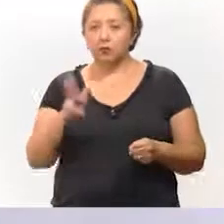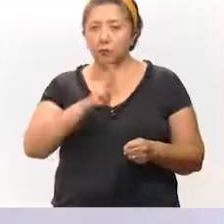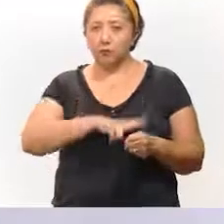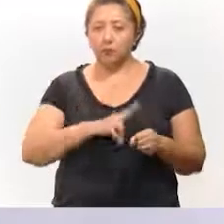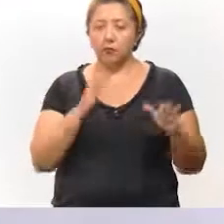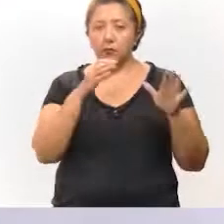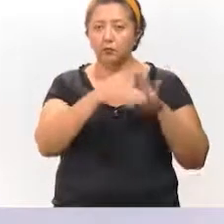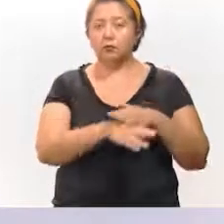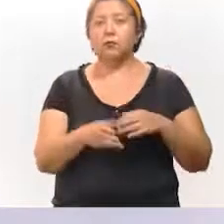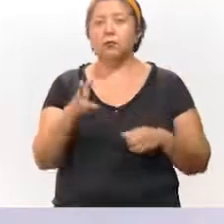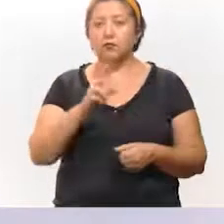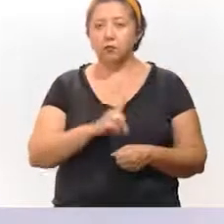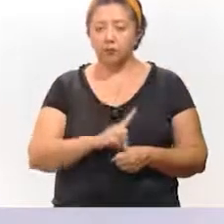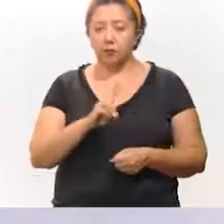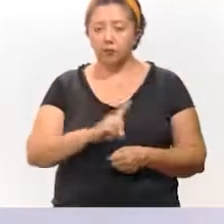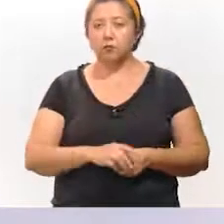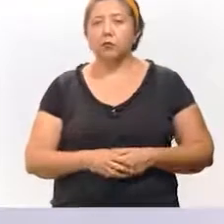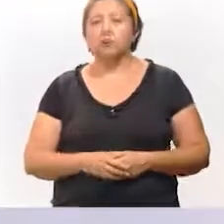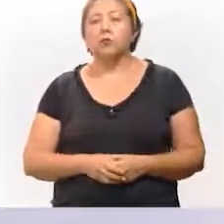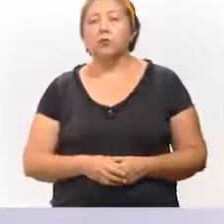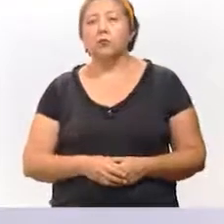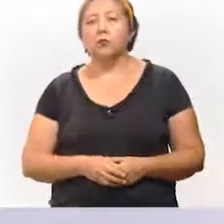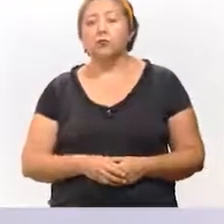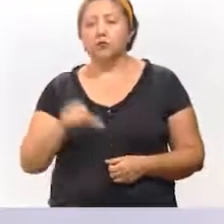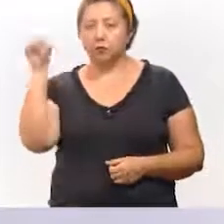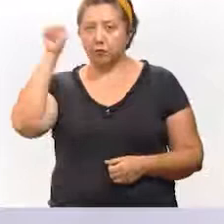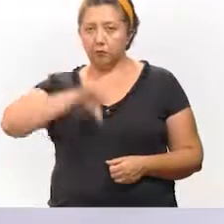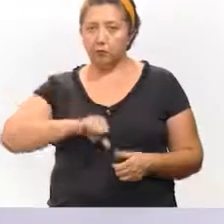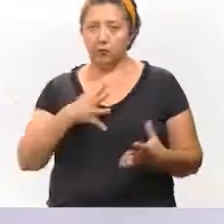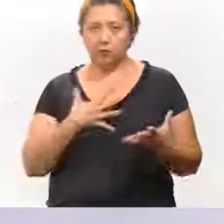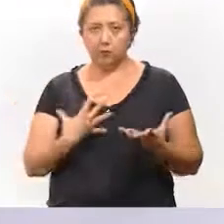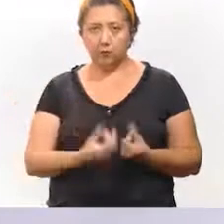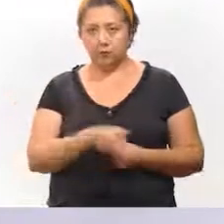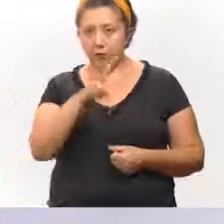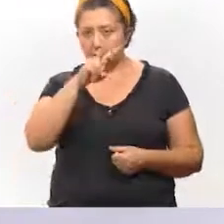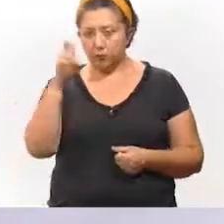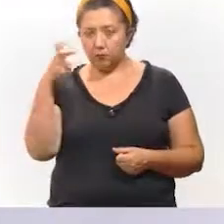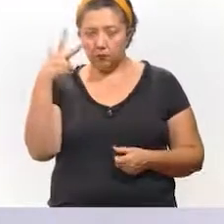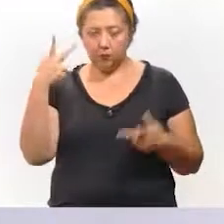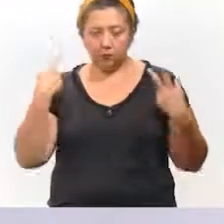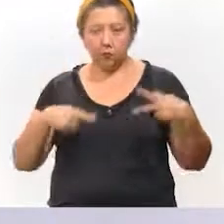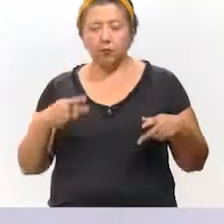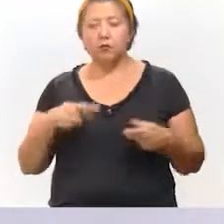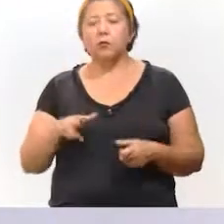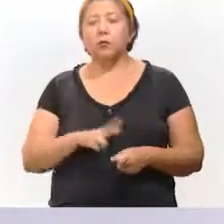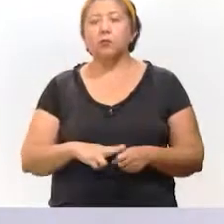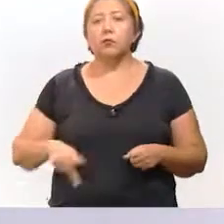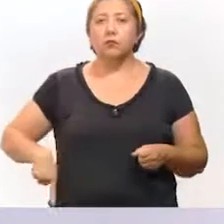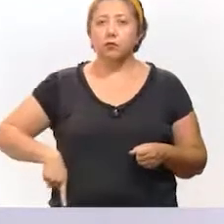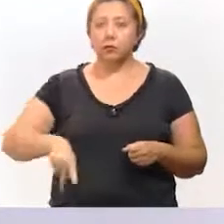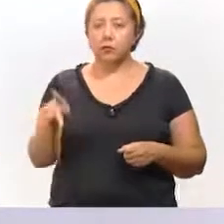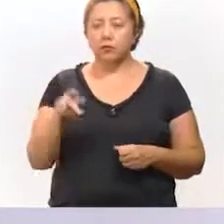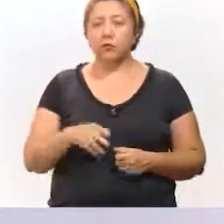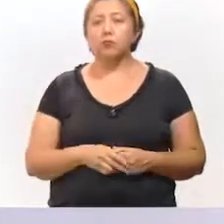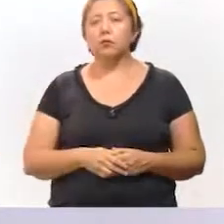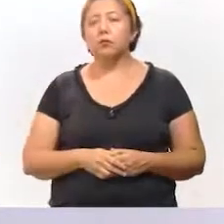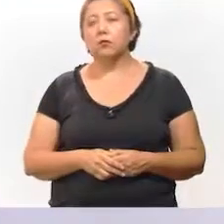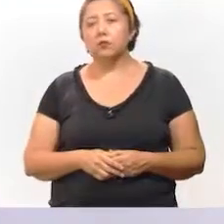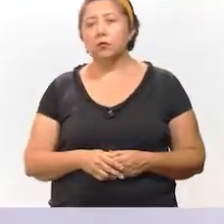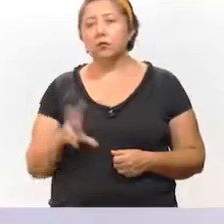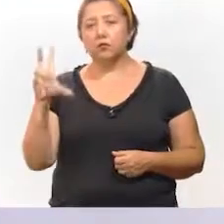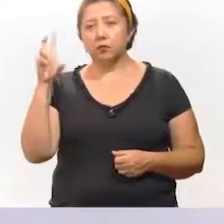la ocupación hospitalaria y los ingresos diarios. El día de hoy tenemos 208 pacientes en hospitales públicos.